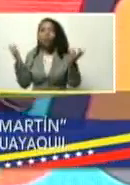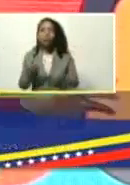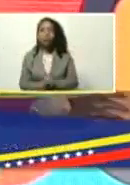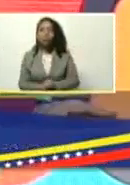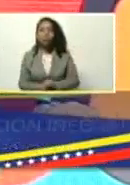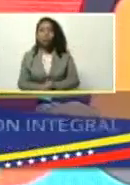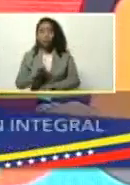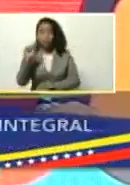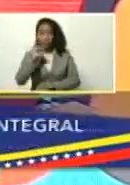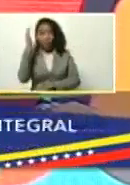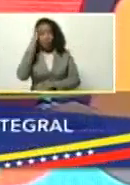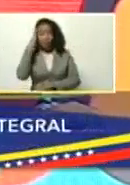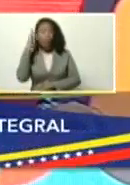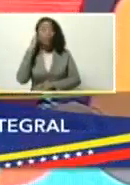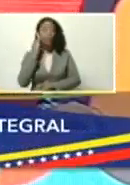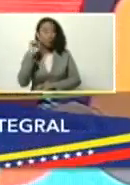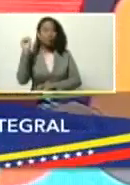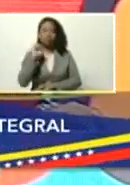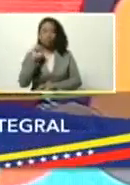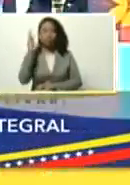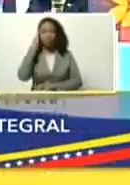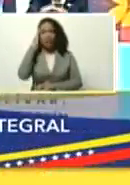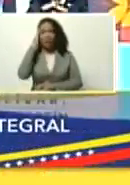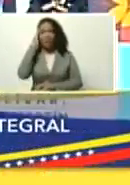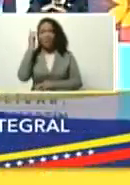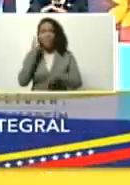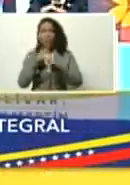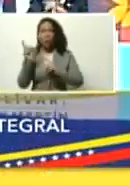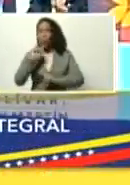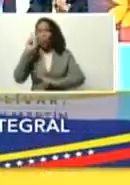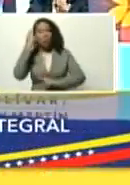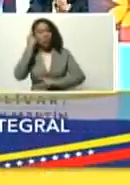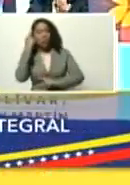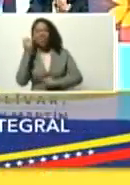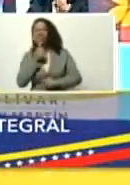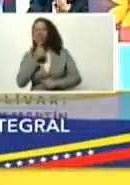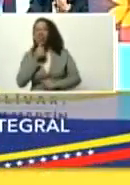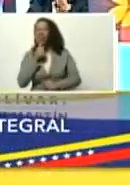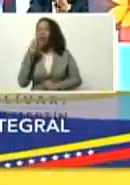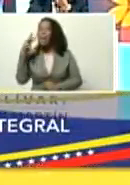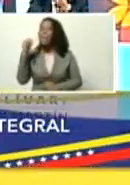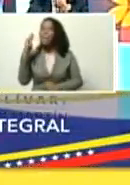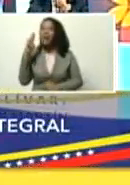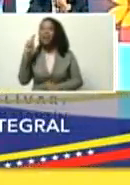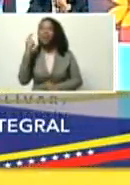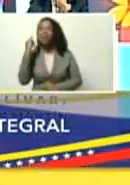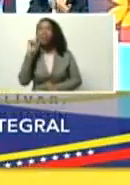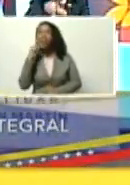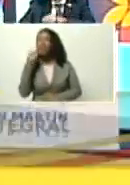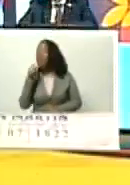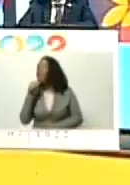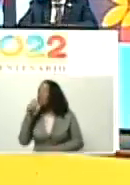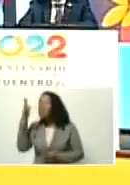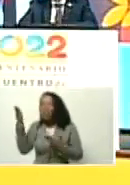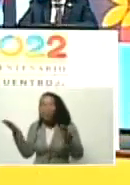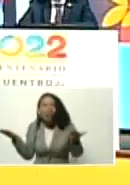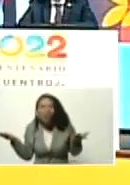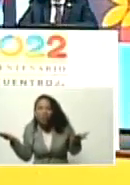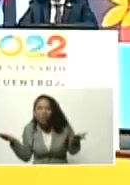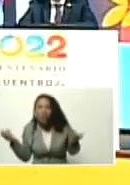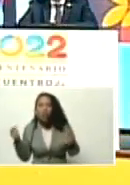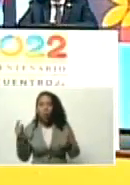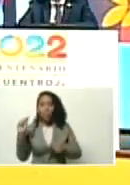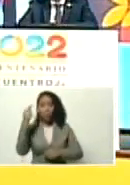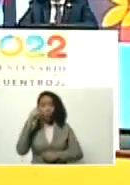Sí saben quién es Bolívar, pero no saben quién es José de San Martín. Lo primero que siento yo al